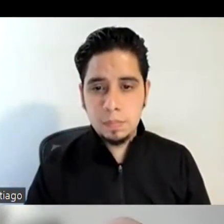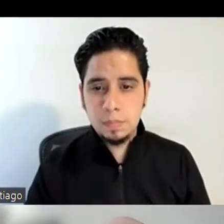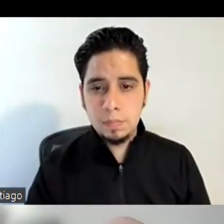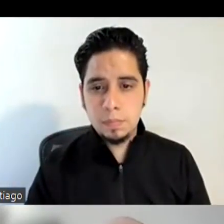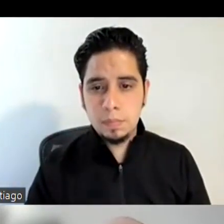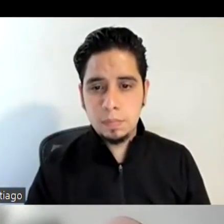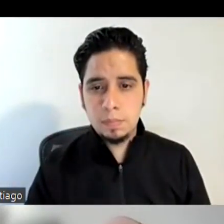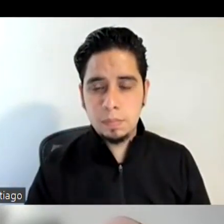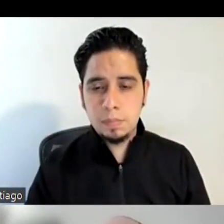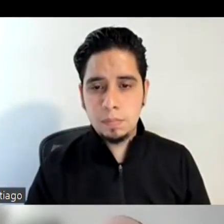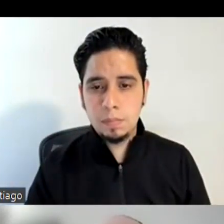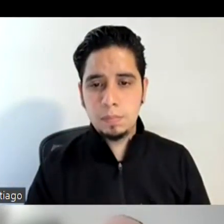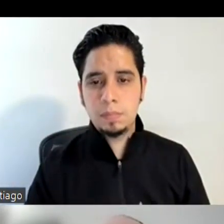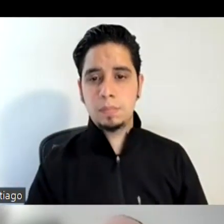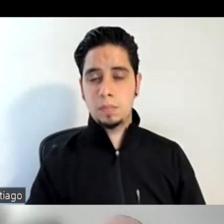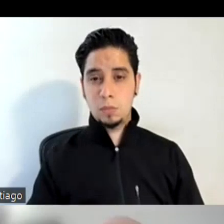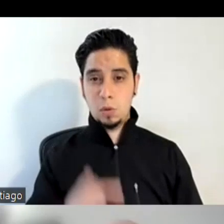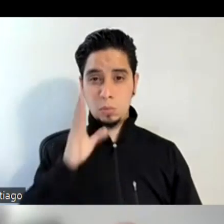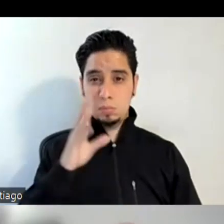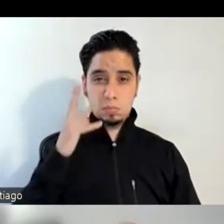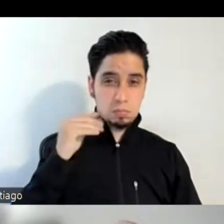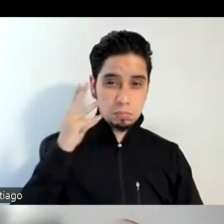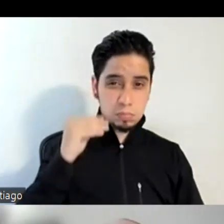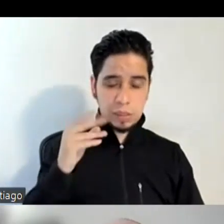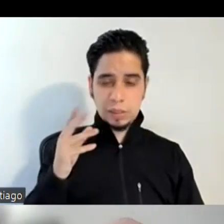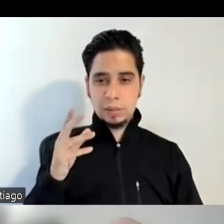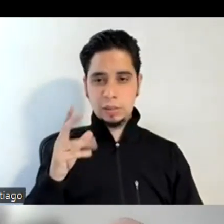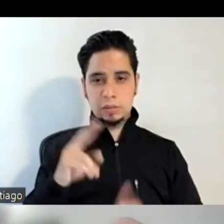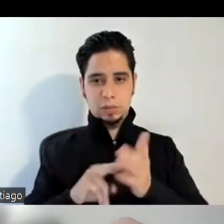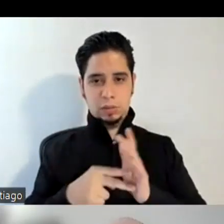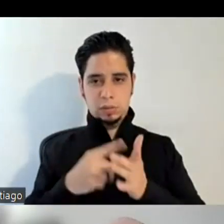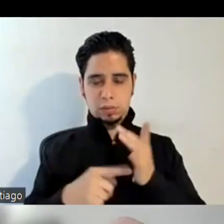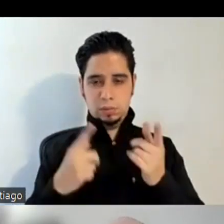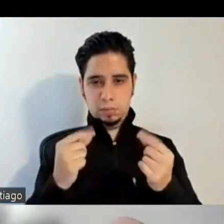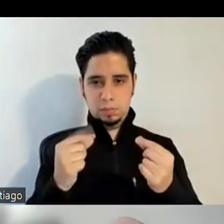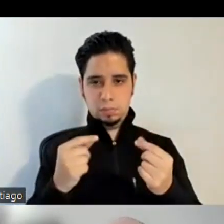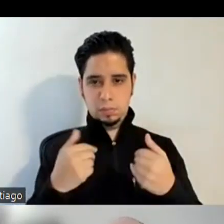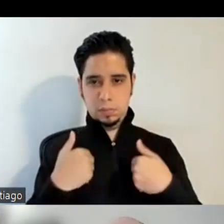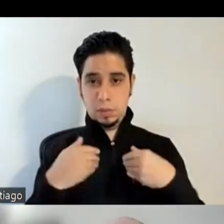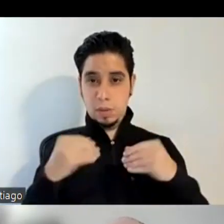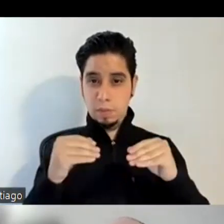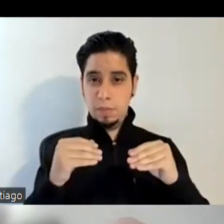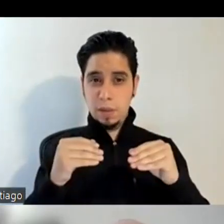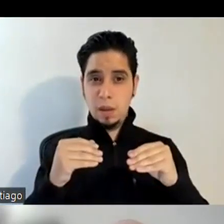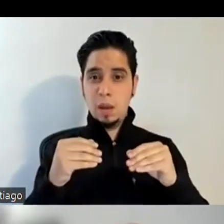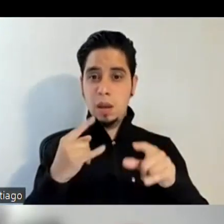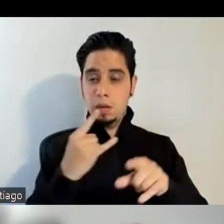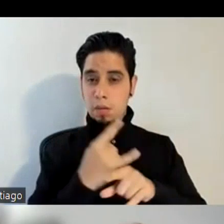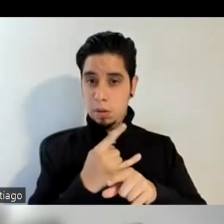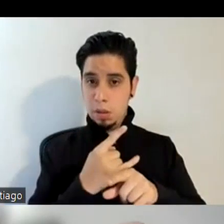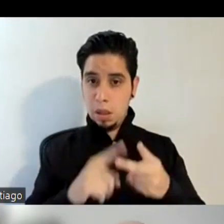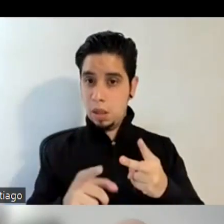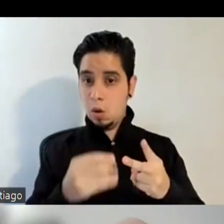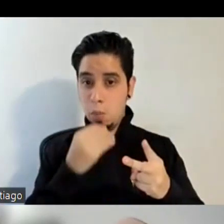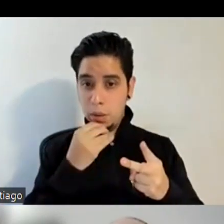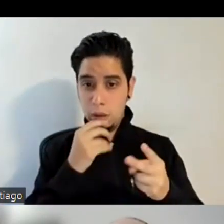a tener una, para esta es una experiencia, queremos que sea una experiencia, okay. Así que también vamos a tener venta de bebidas y de comida, okay. Y